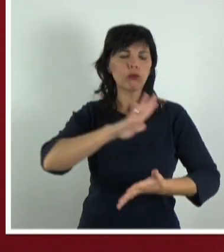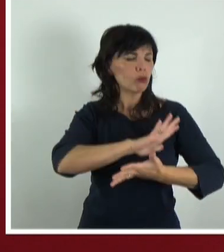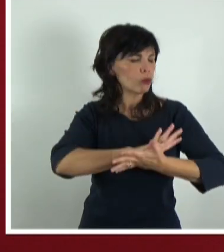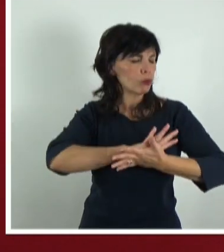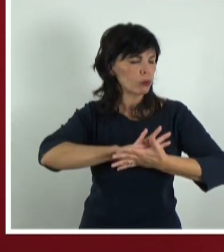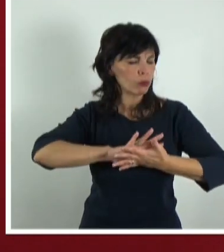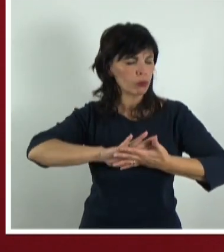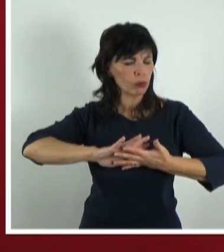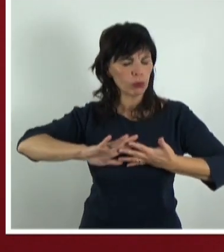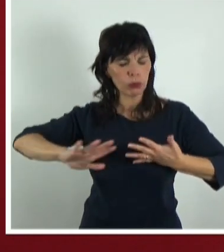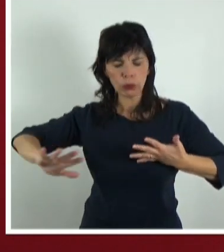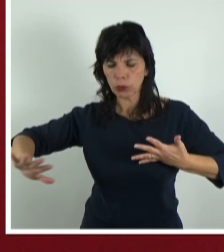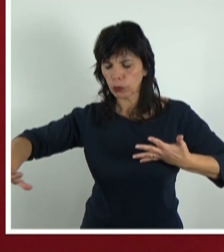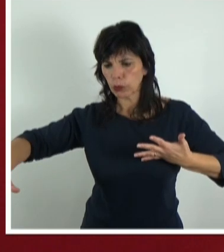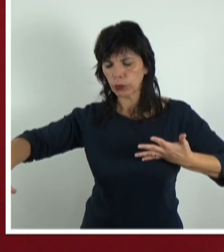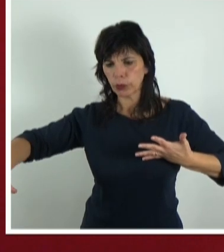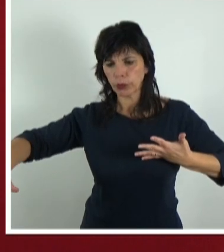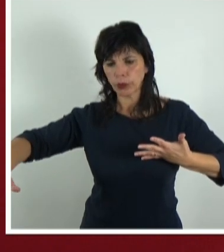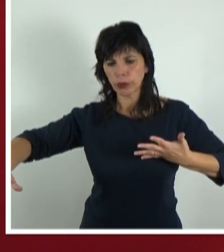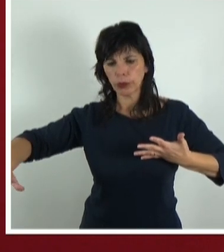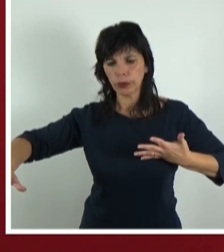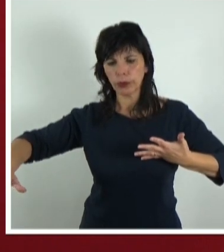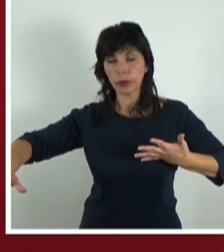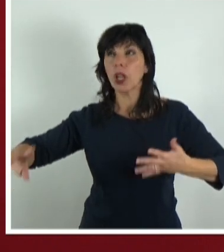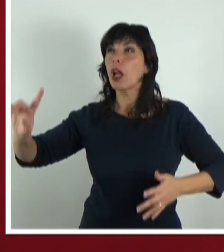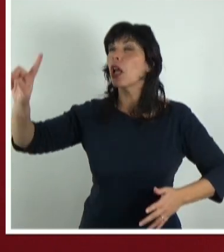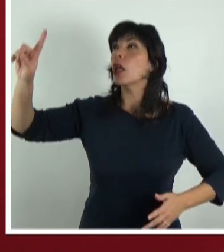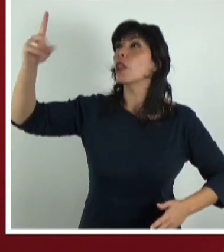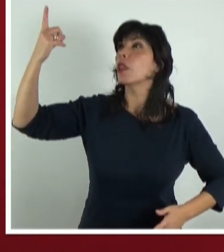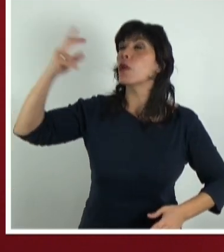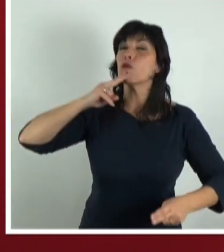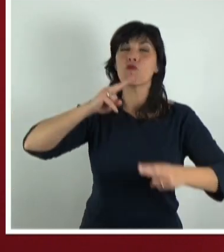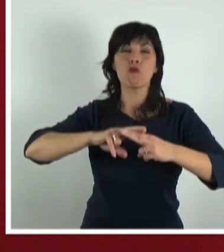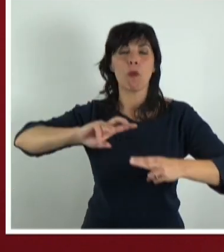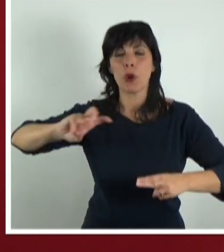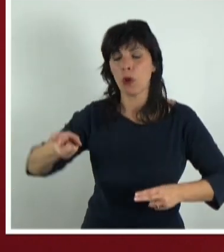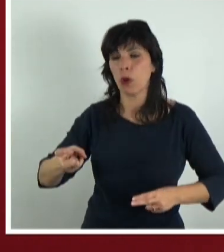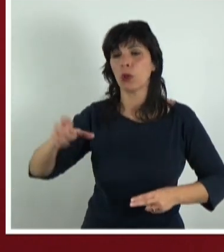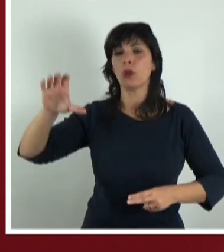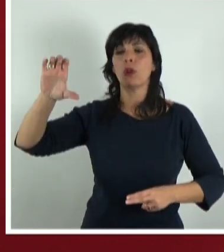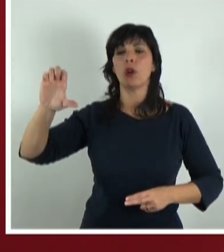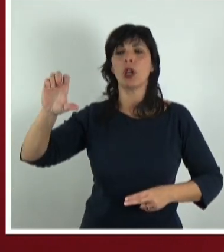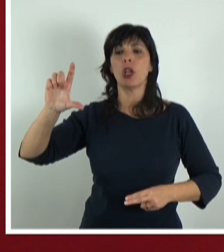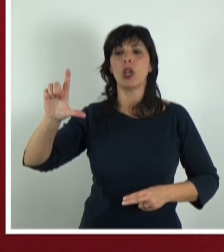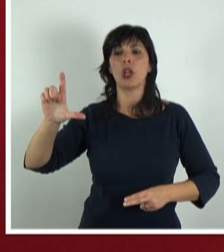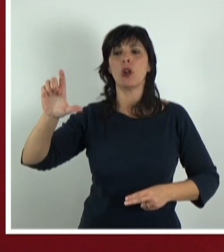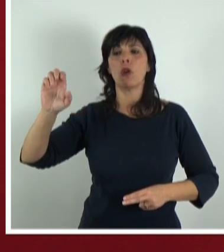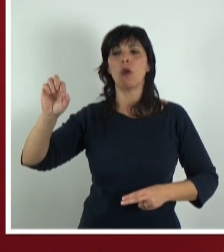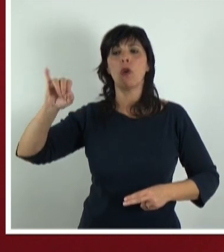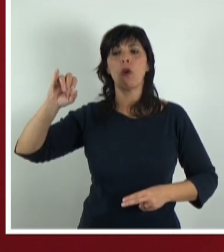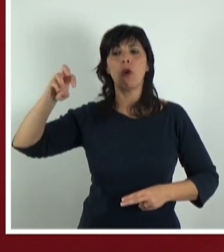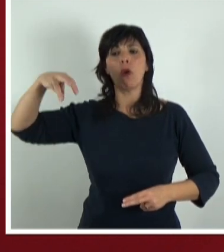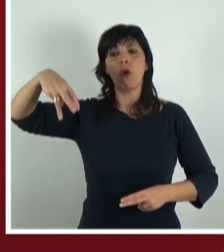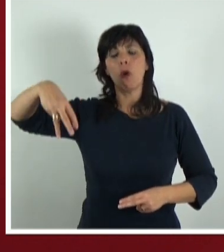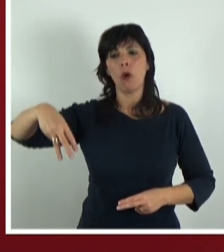como dice en hebreo, El Olam, Adonai Israel, El